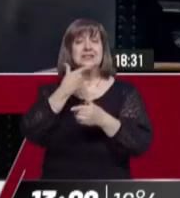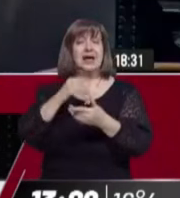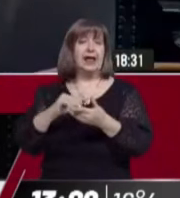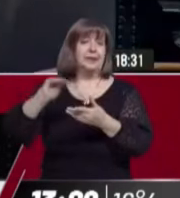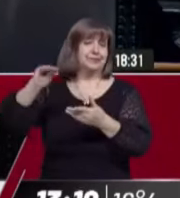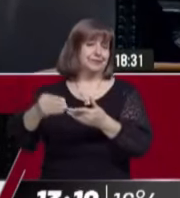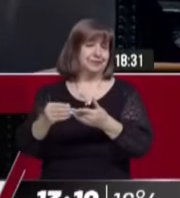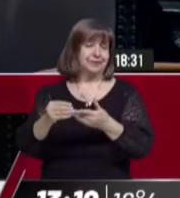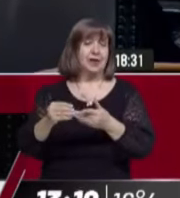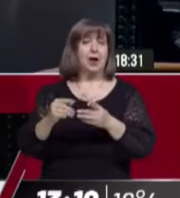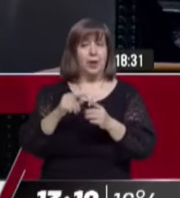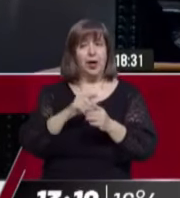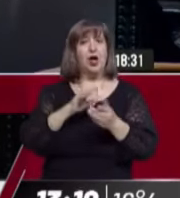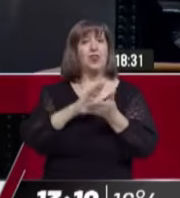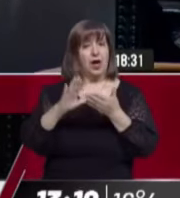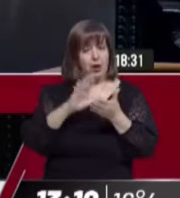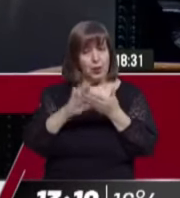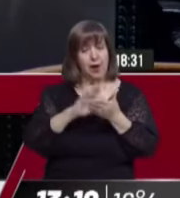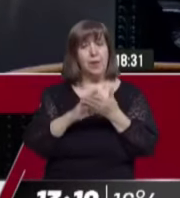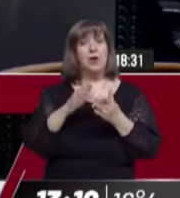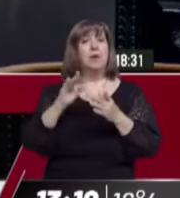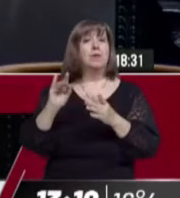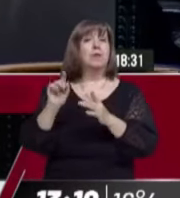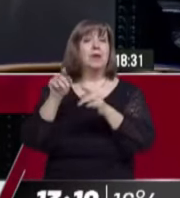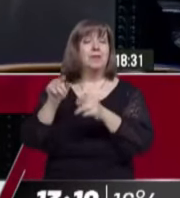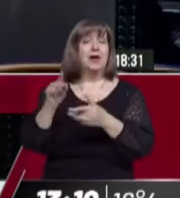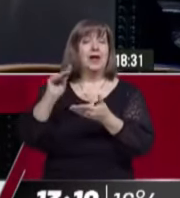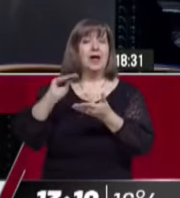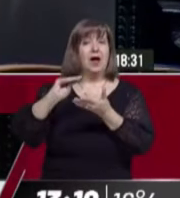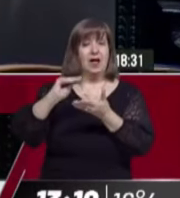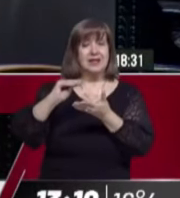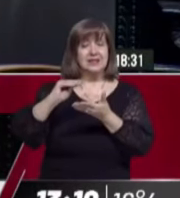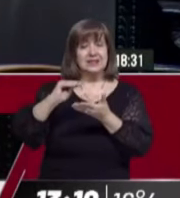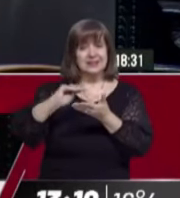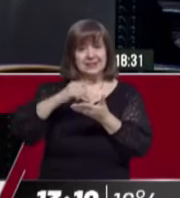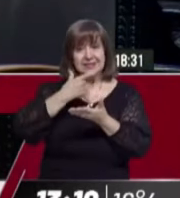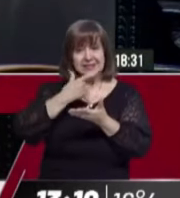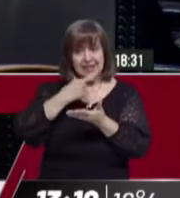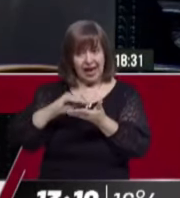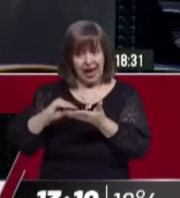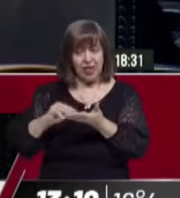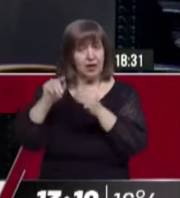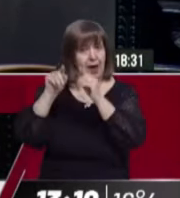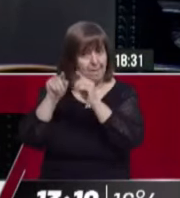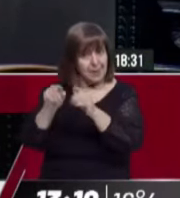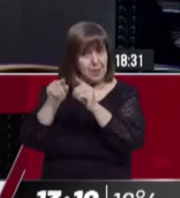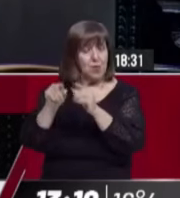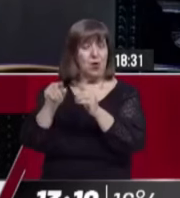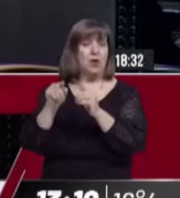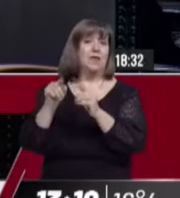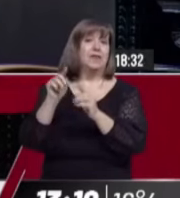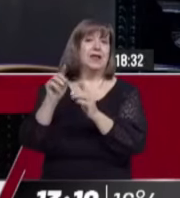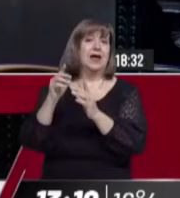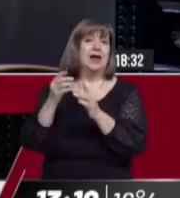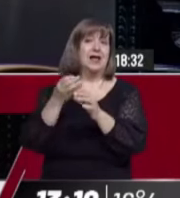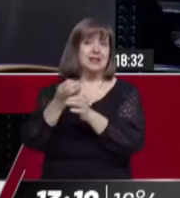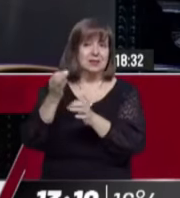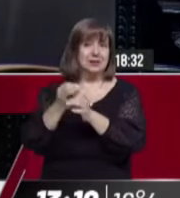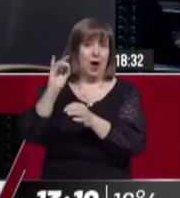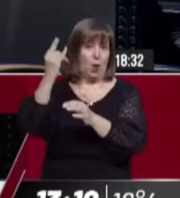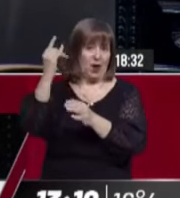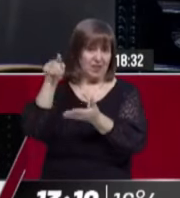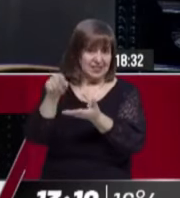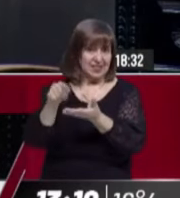vamos a tratar en el Senado el tema del financiamiento de la universidad. ¿Por qué? Porque se sienten fuertes. La oposición se siente fuerte en el Senado. Con lo cual, es posible que pase